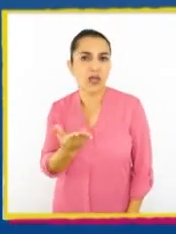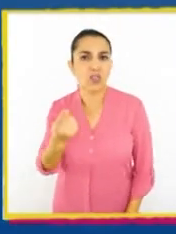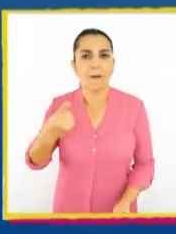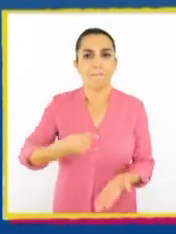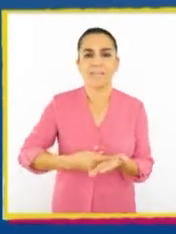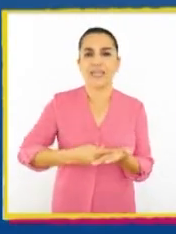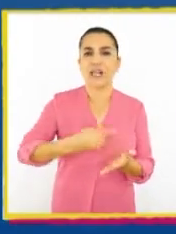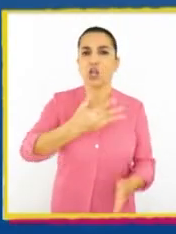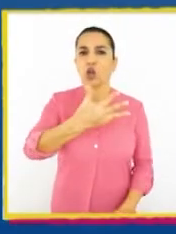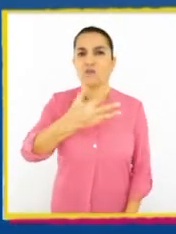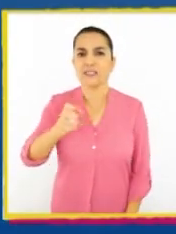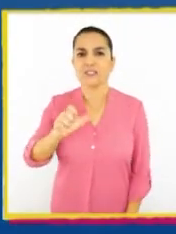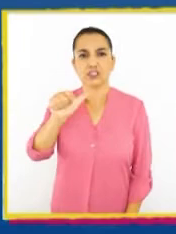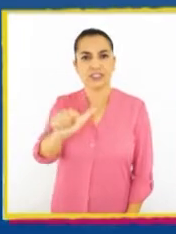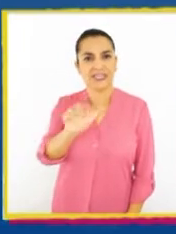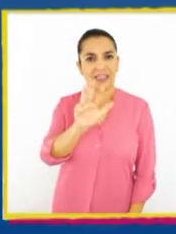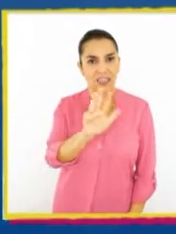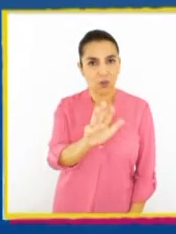da como resultado